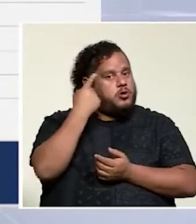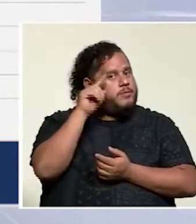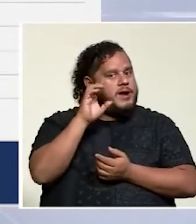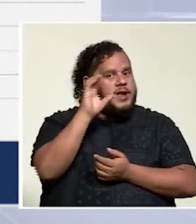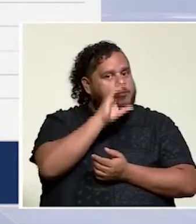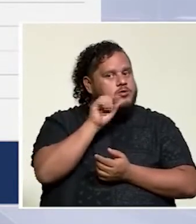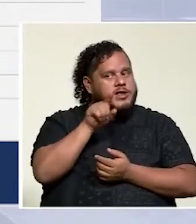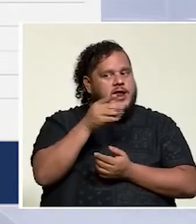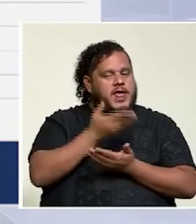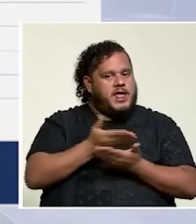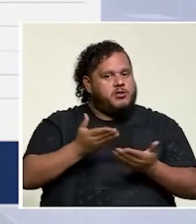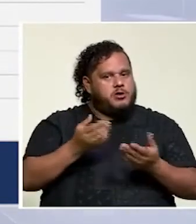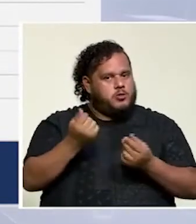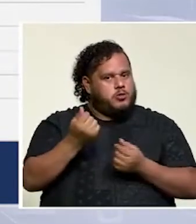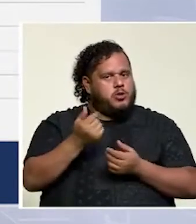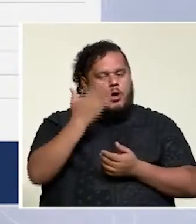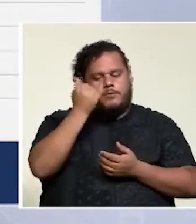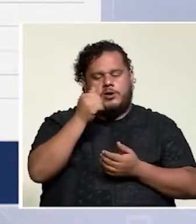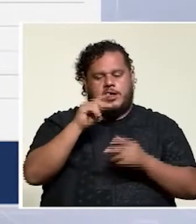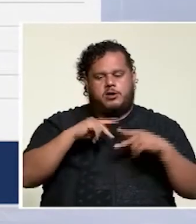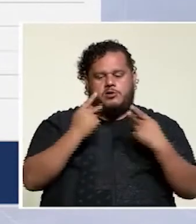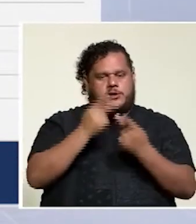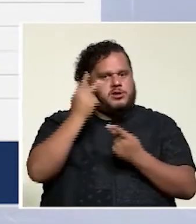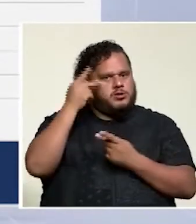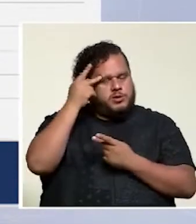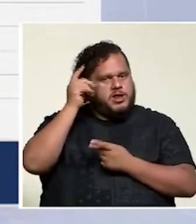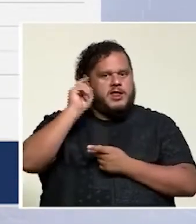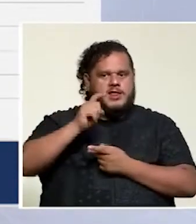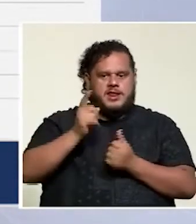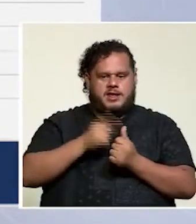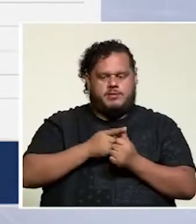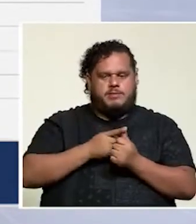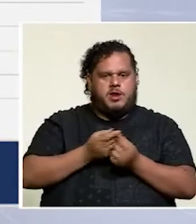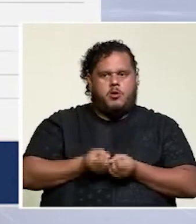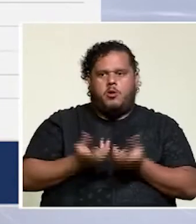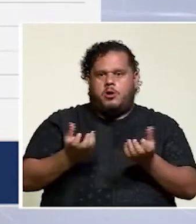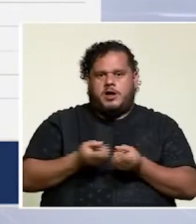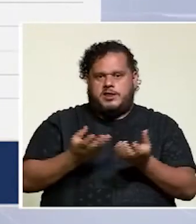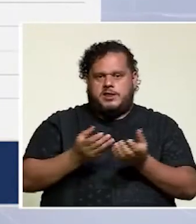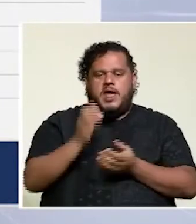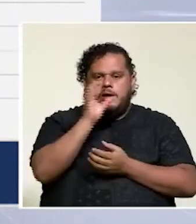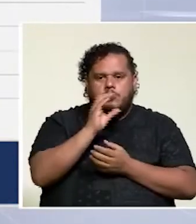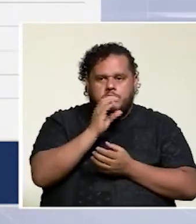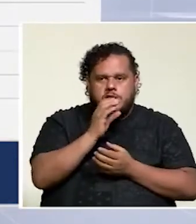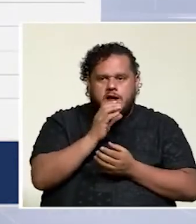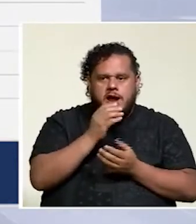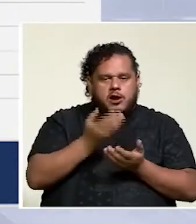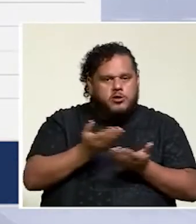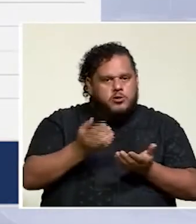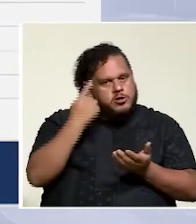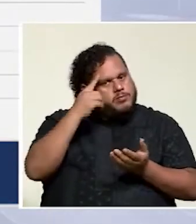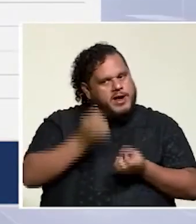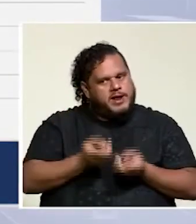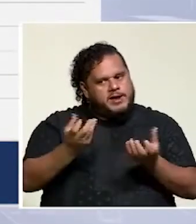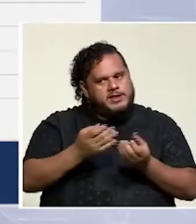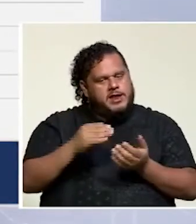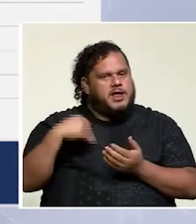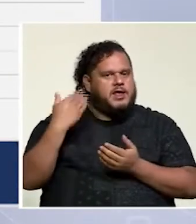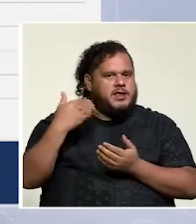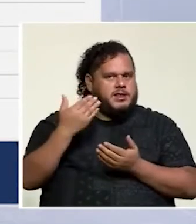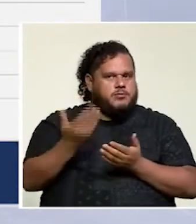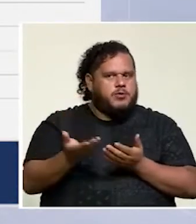buscar esos recursos, porque en Costa Rica los partidos tienen que primero buscar los recursos para gastarlos y luego pedir los